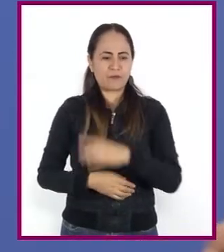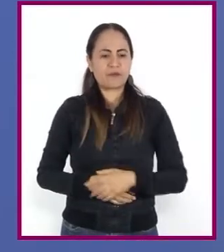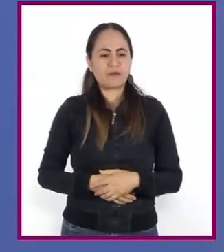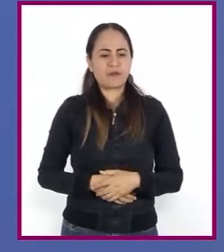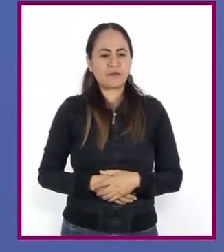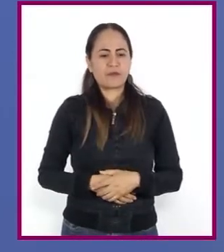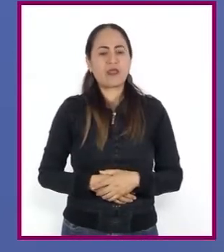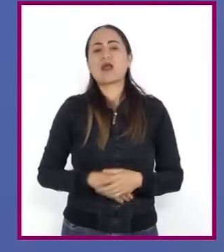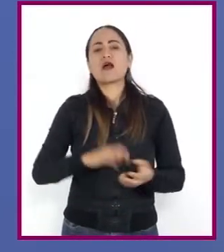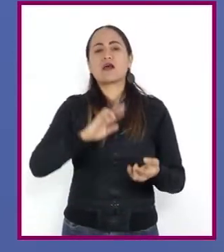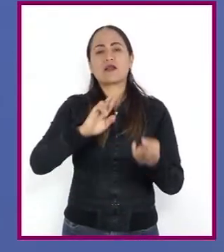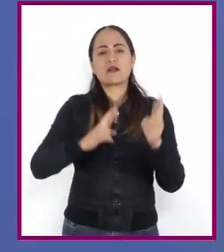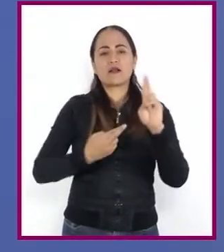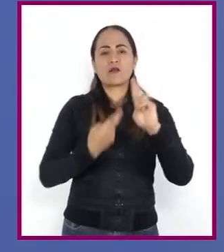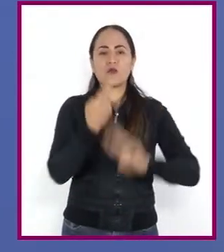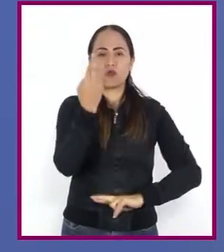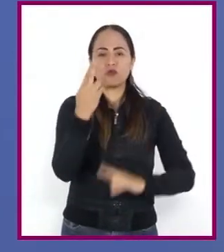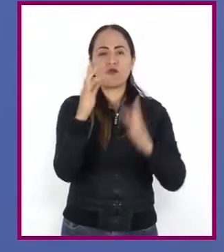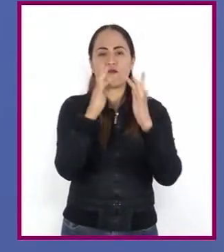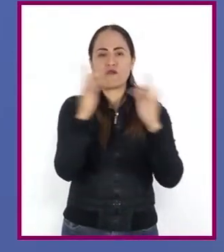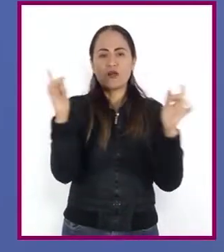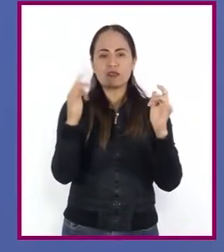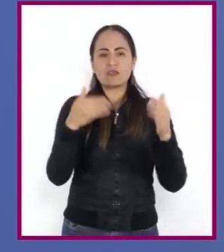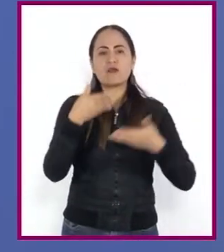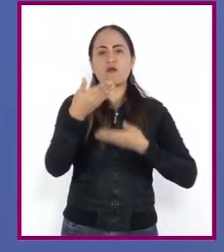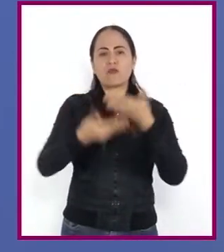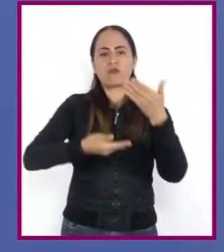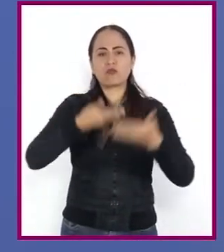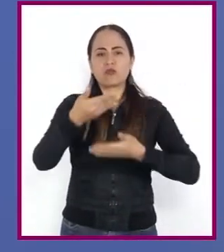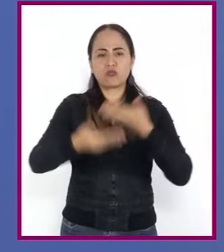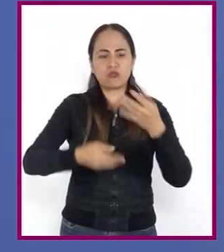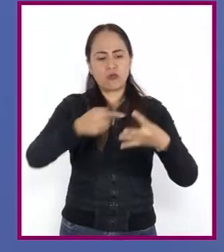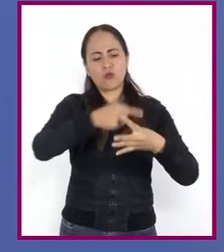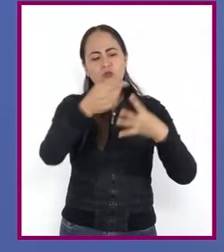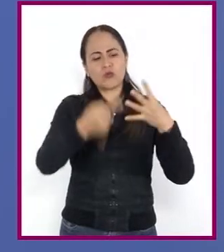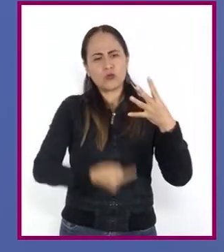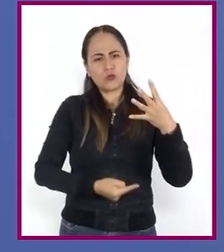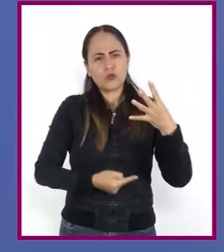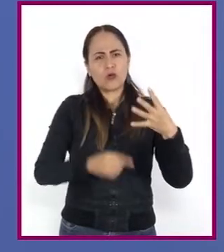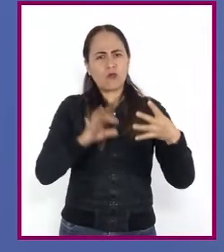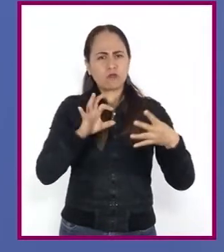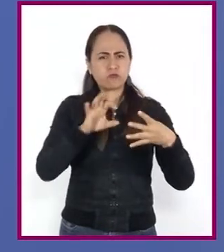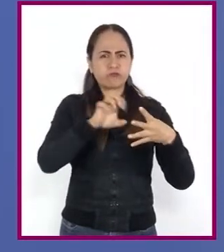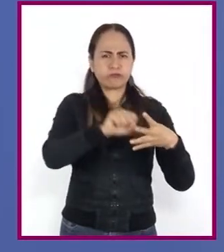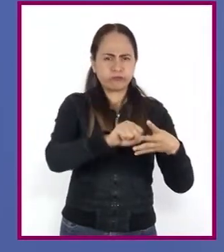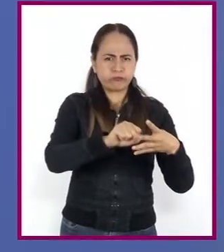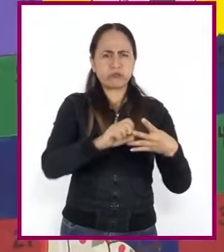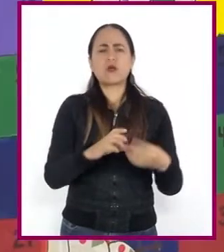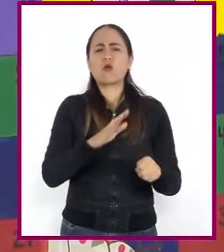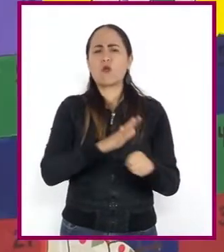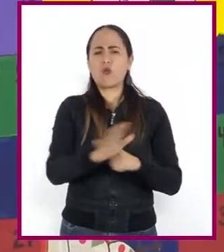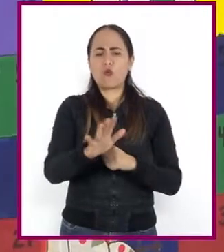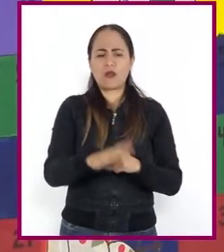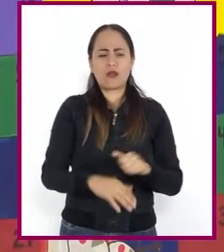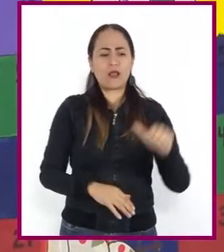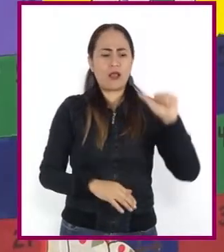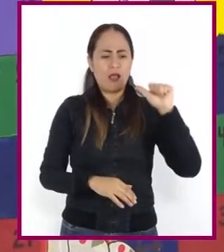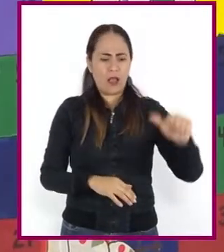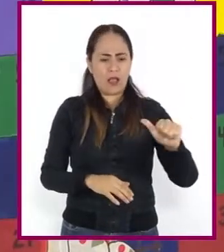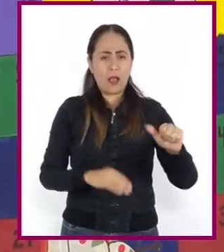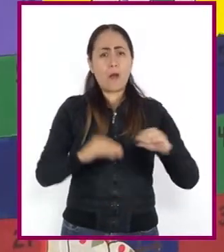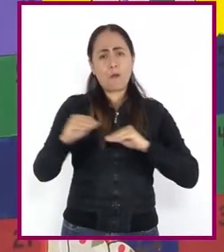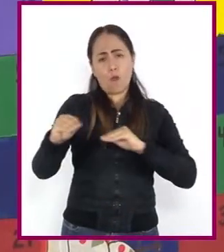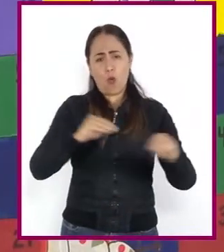opciones define el proceso de la Revolución Francesa? Inciso A, un amplio